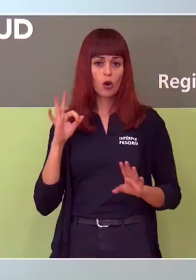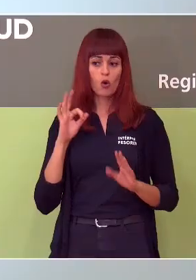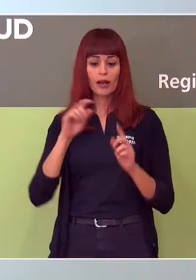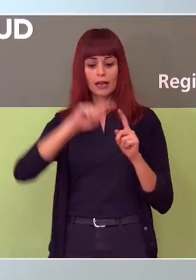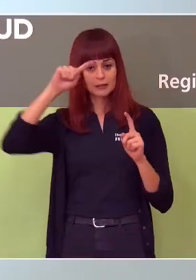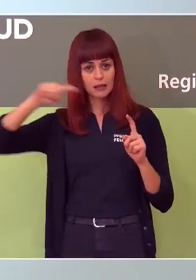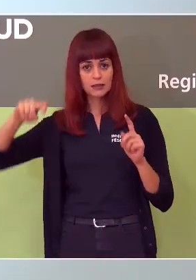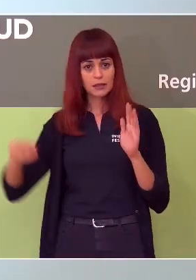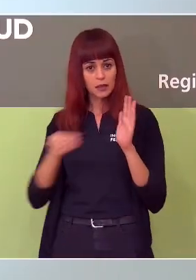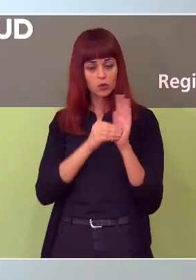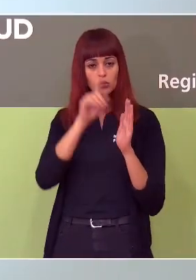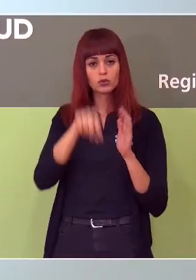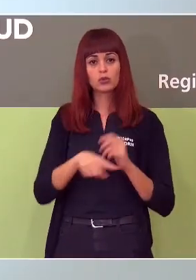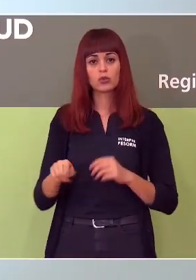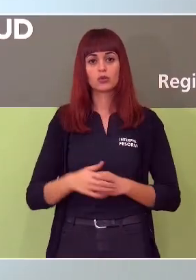estadística.